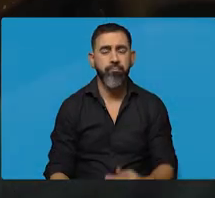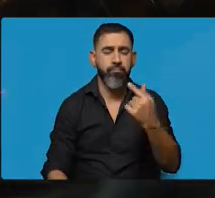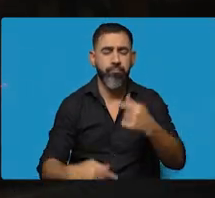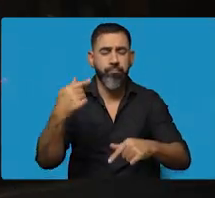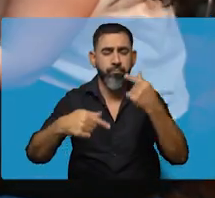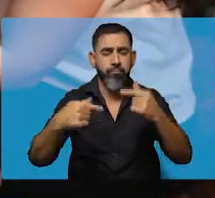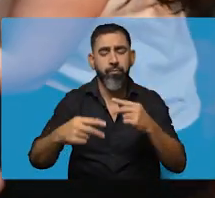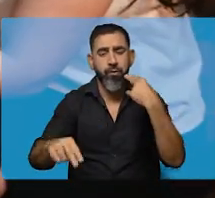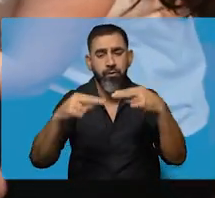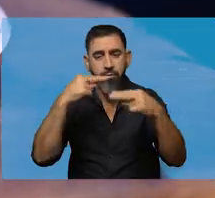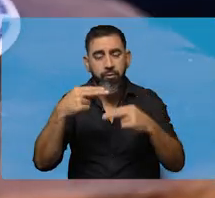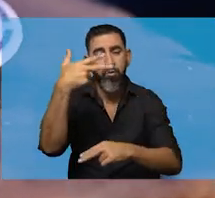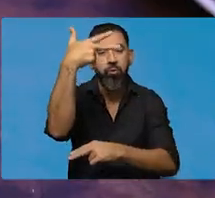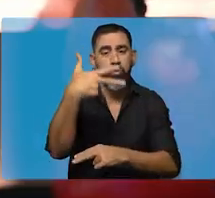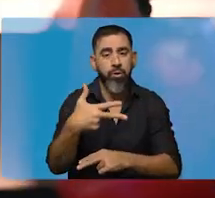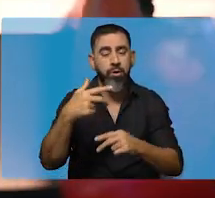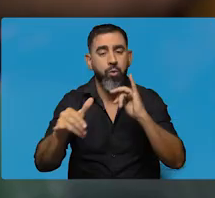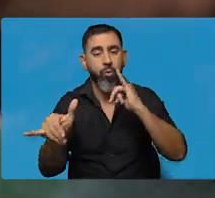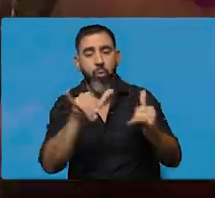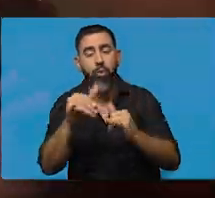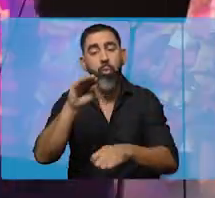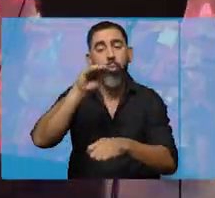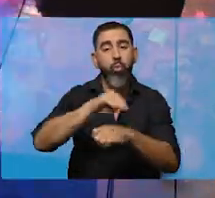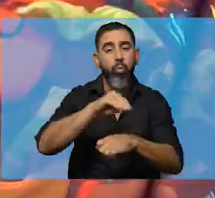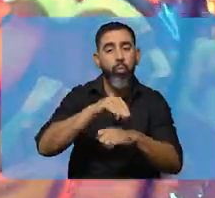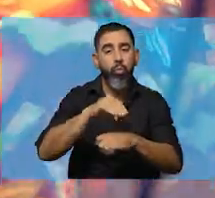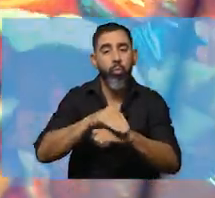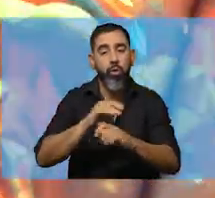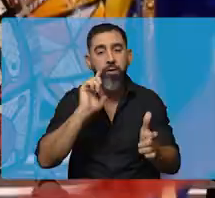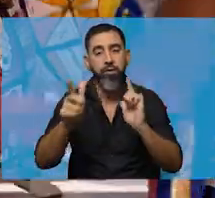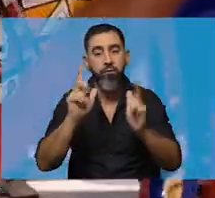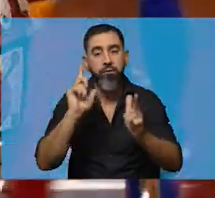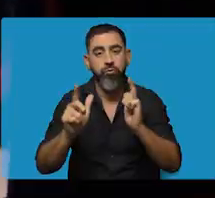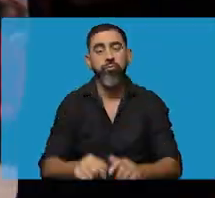Con una amplia oferta gastronómica, hotelera, recreativa y cultural.